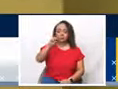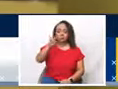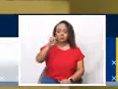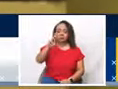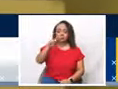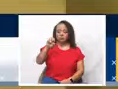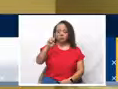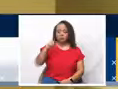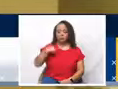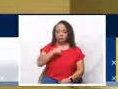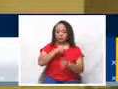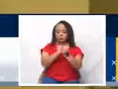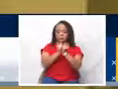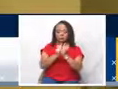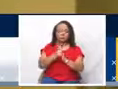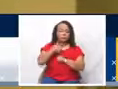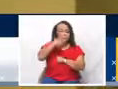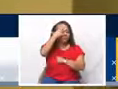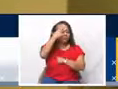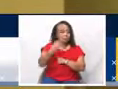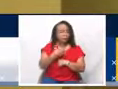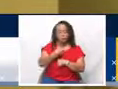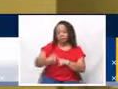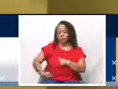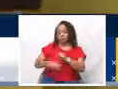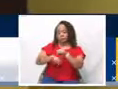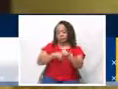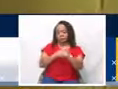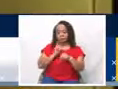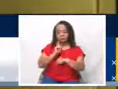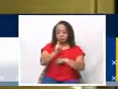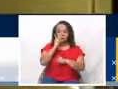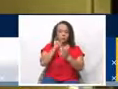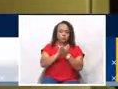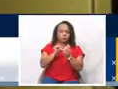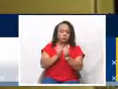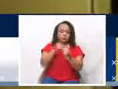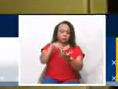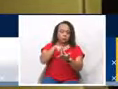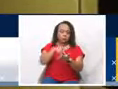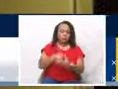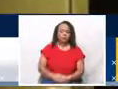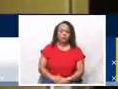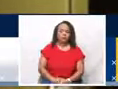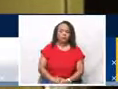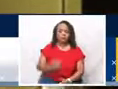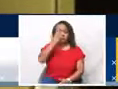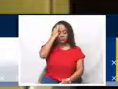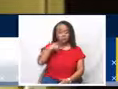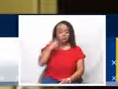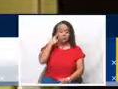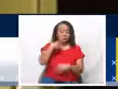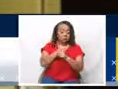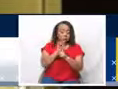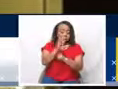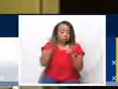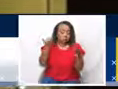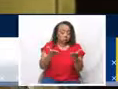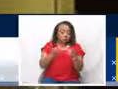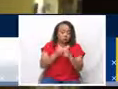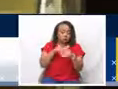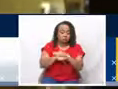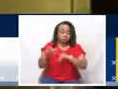deporte. Repetimos, no creo que el presidente de la República salga por ahí con Sherman, porque pienso yo que ya hizo su recibimiento adentro